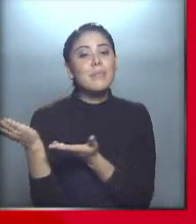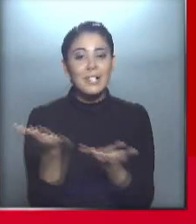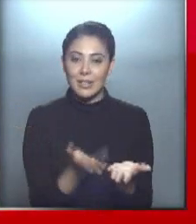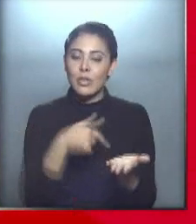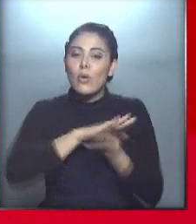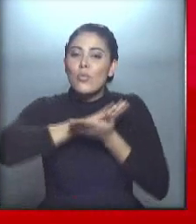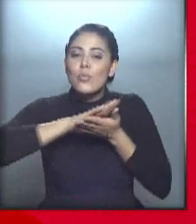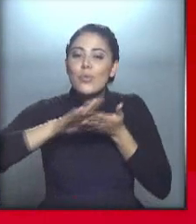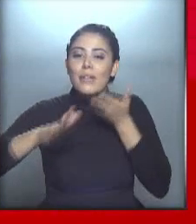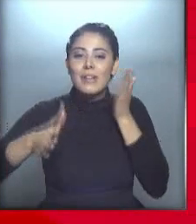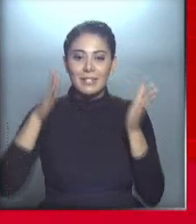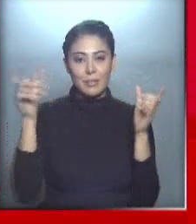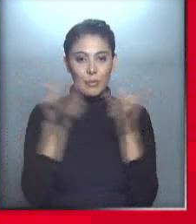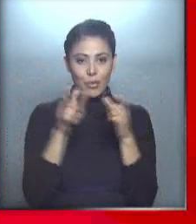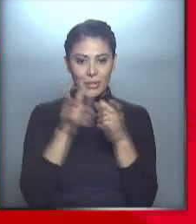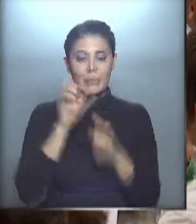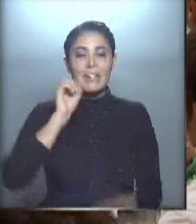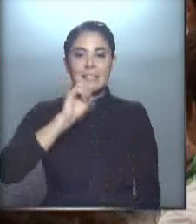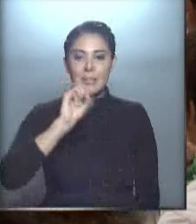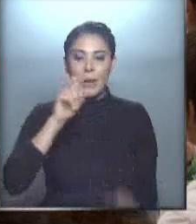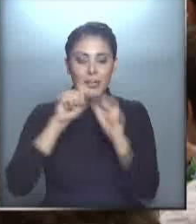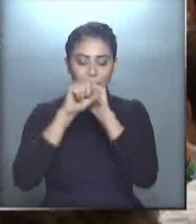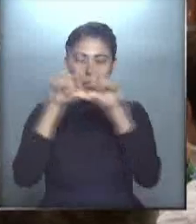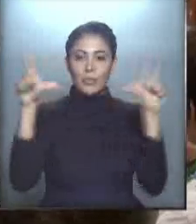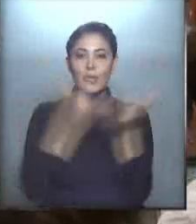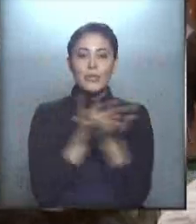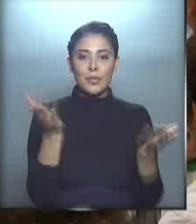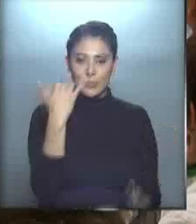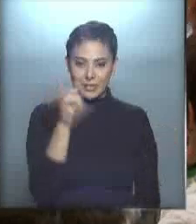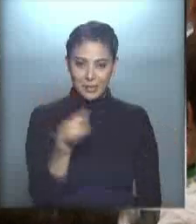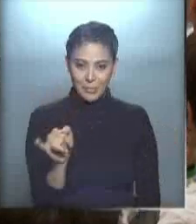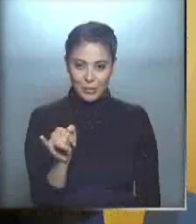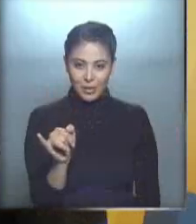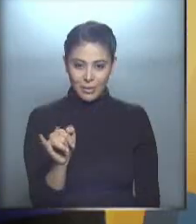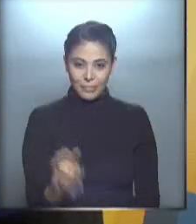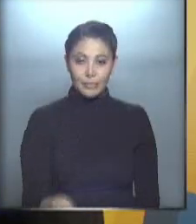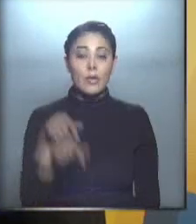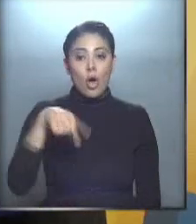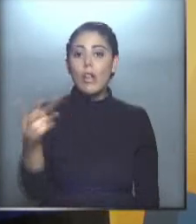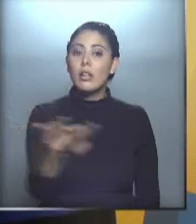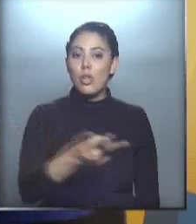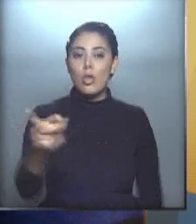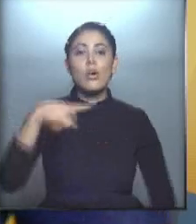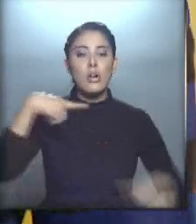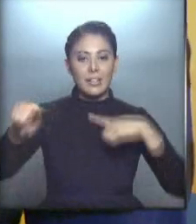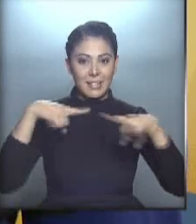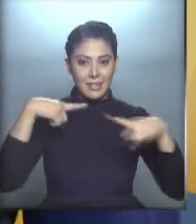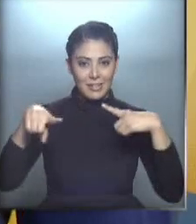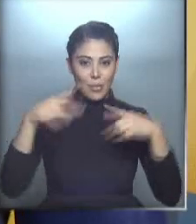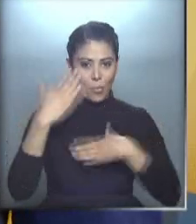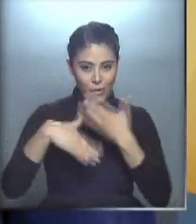Bienvenidos a una nueva edición de El Asombroso Show de Samba. Conducen el show de